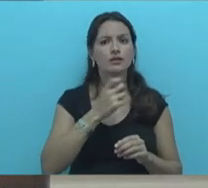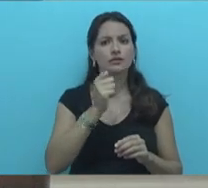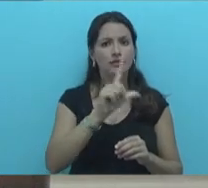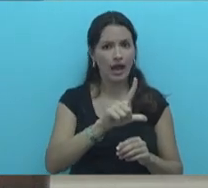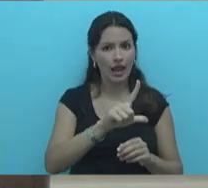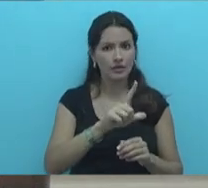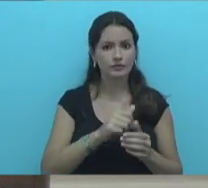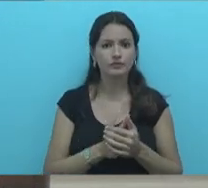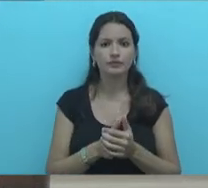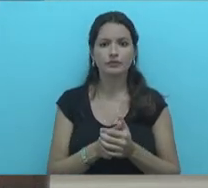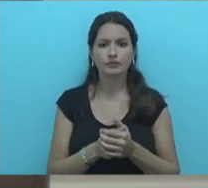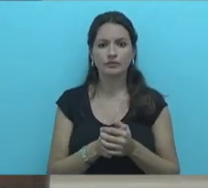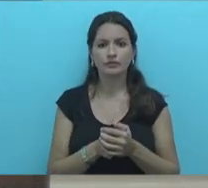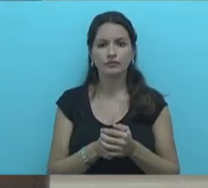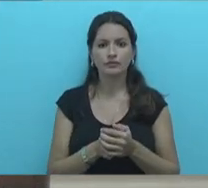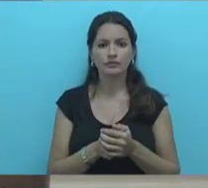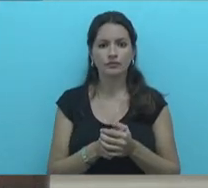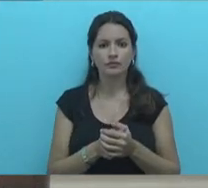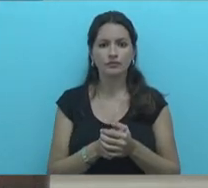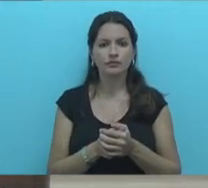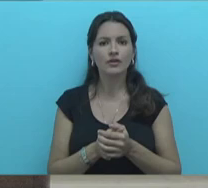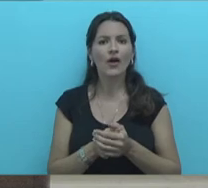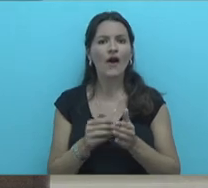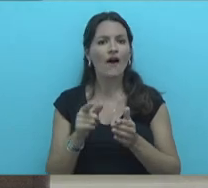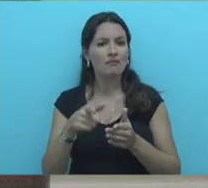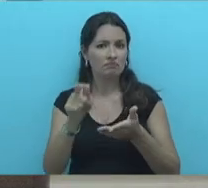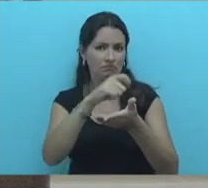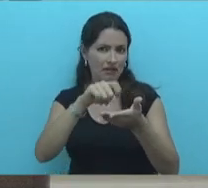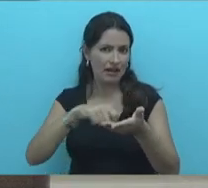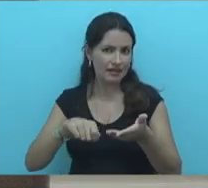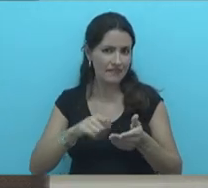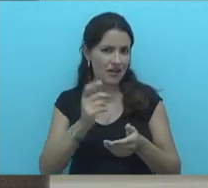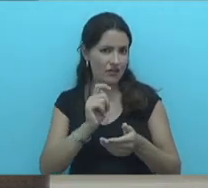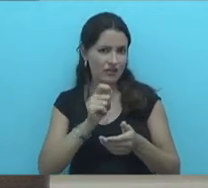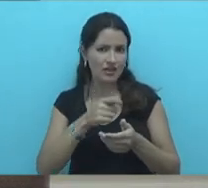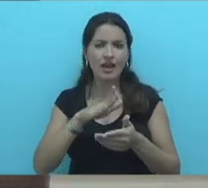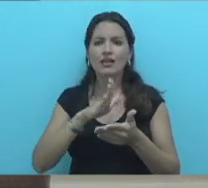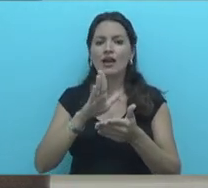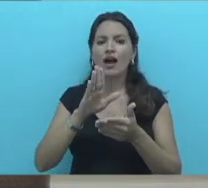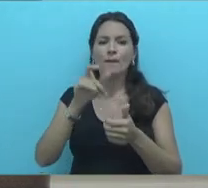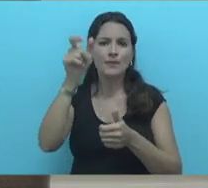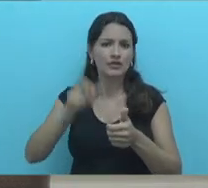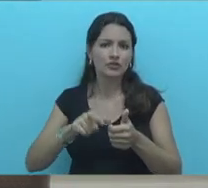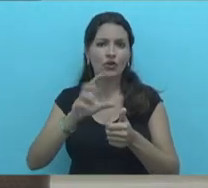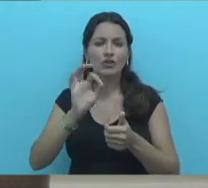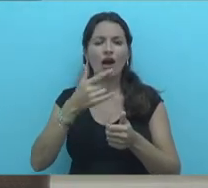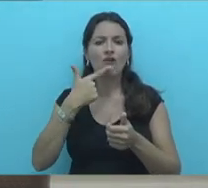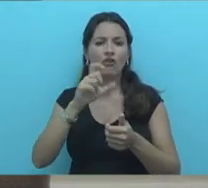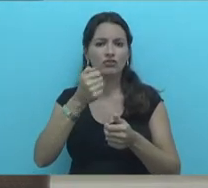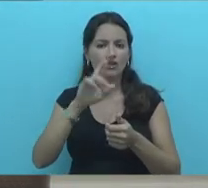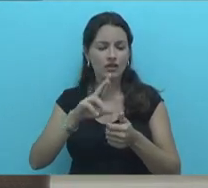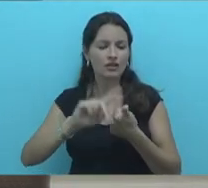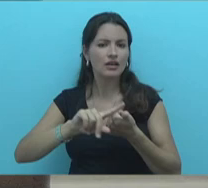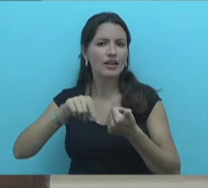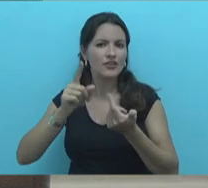autores son Oscar Ainsuaín y el querido colega Carlos Delfrade. Y por otro lado, un proyecto